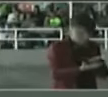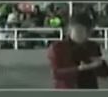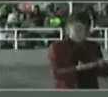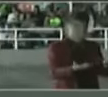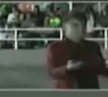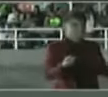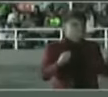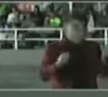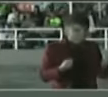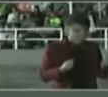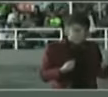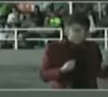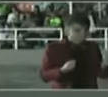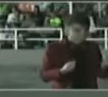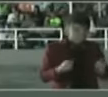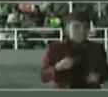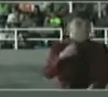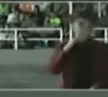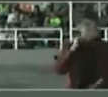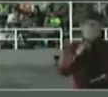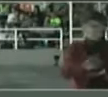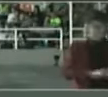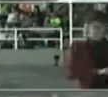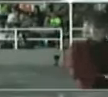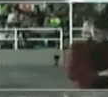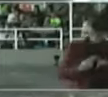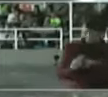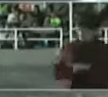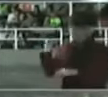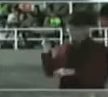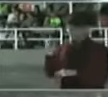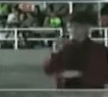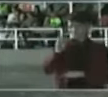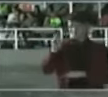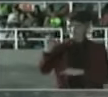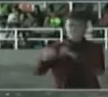Creo que durante estos 80 años, usted y yo hemos